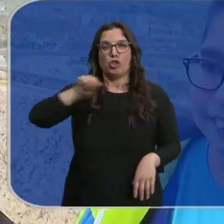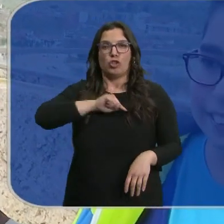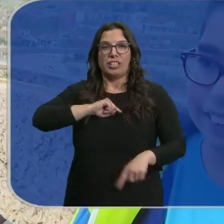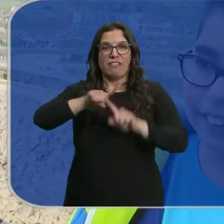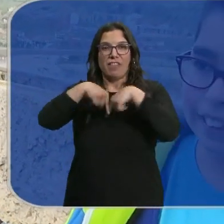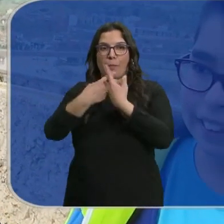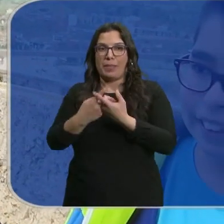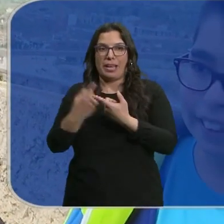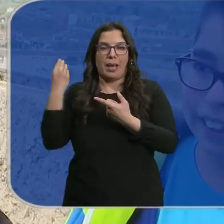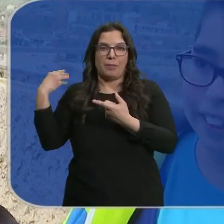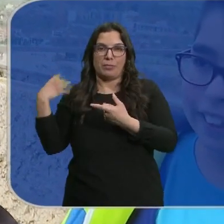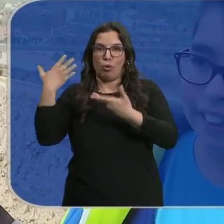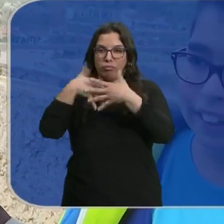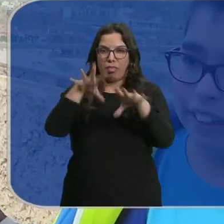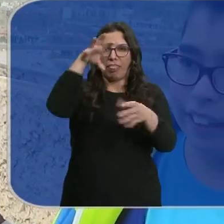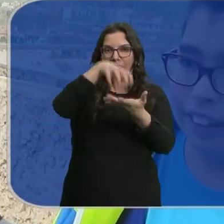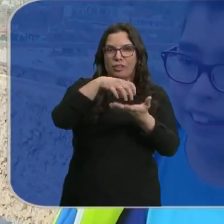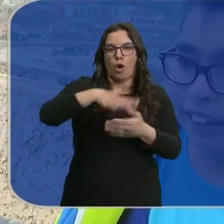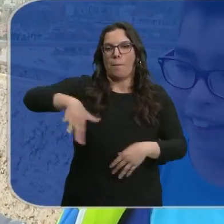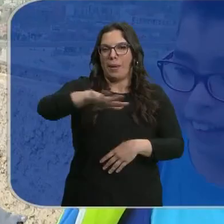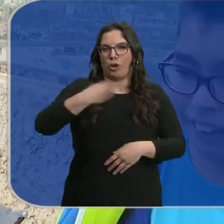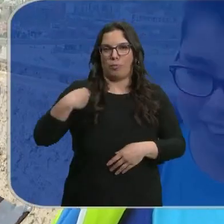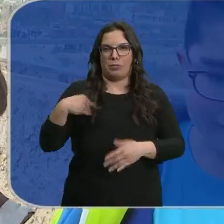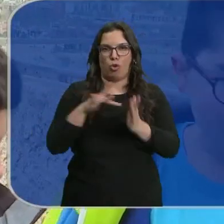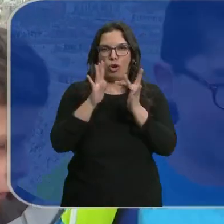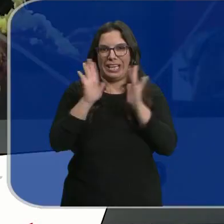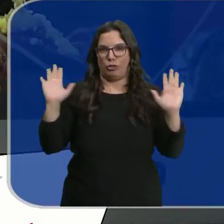familias, parte integrante del centro y del barrio del Cristo, así que es fundamental.